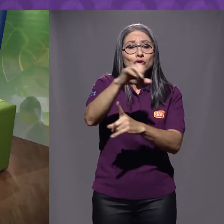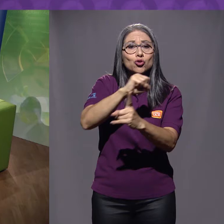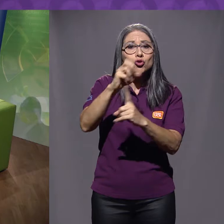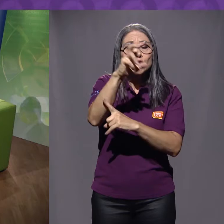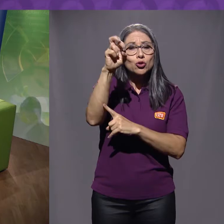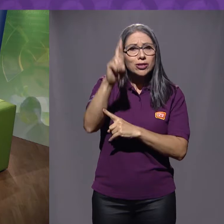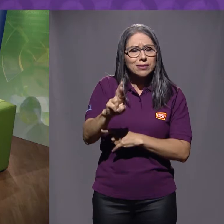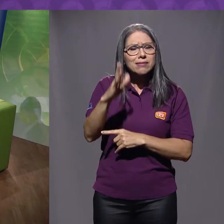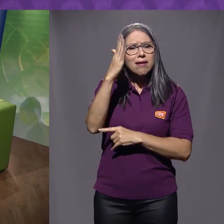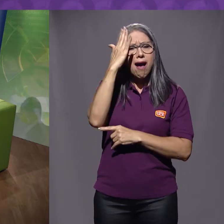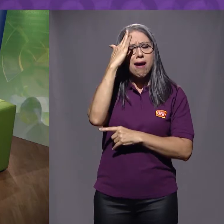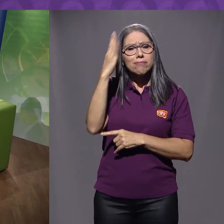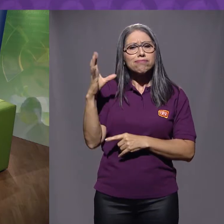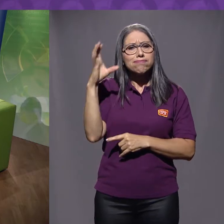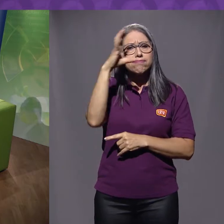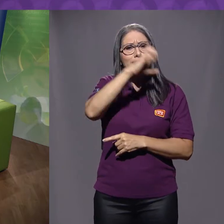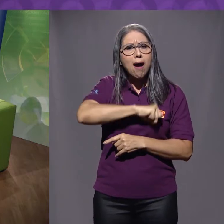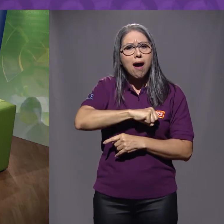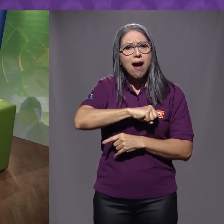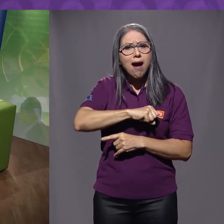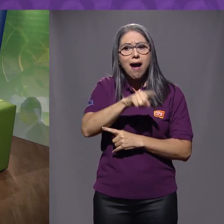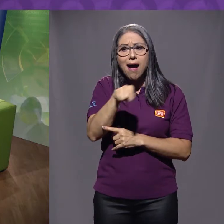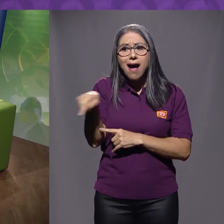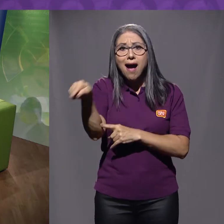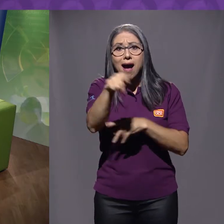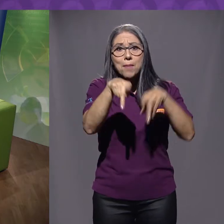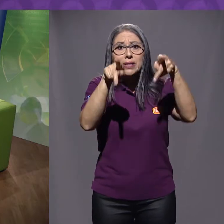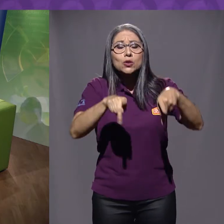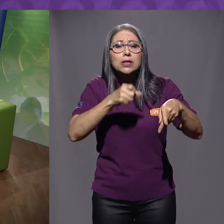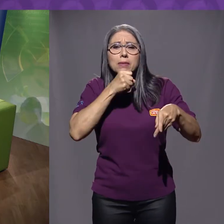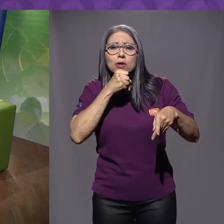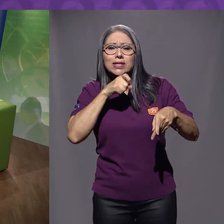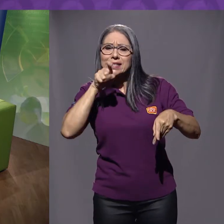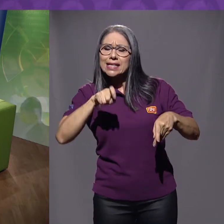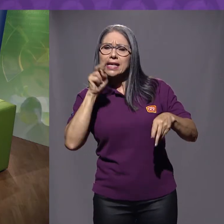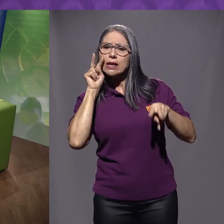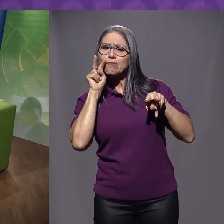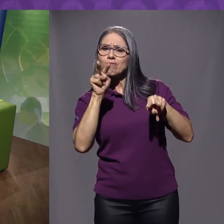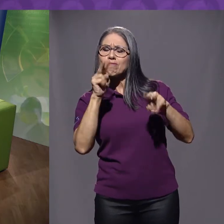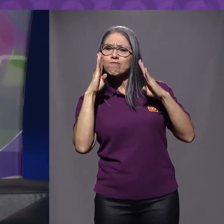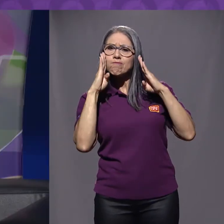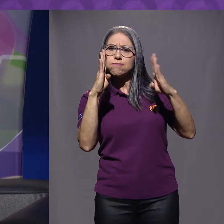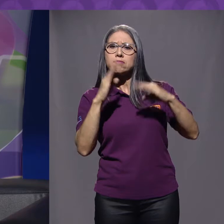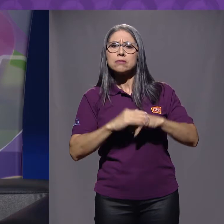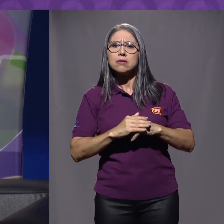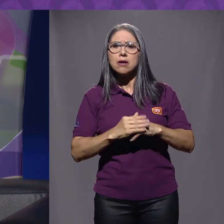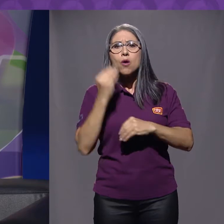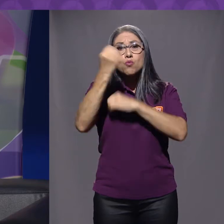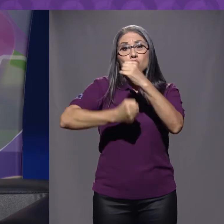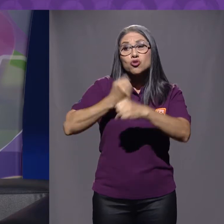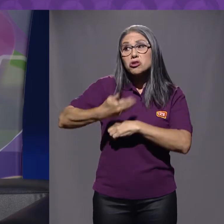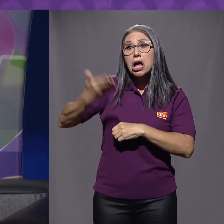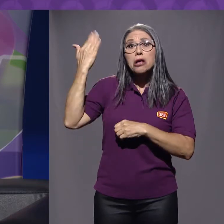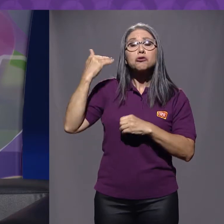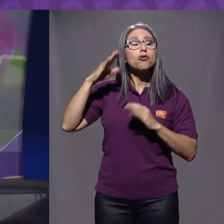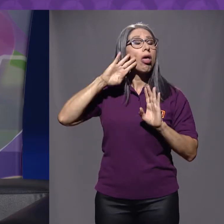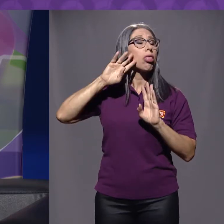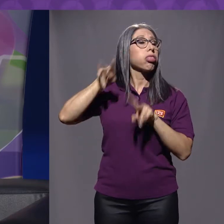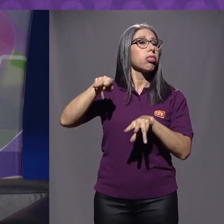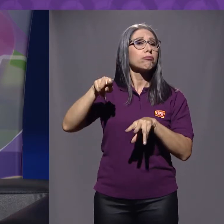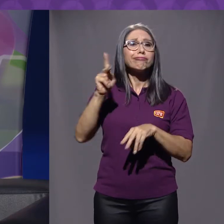el imaginario de la sociedad costarricense la necesidad de visibilizar ese grupo etario, ¿verdad? Que por